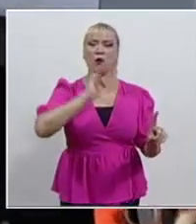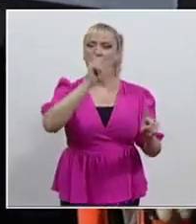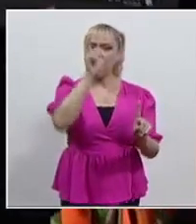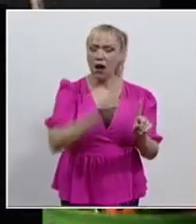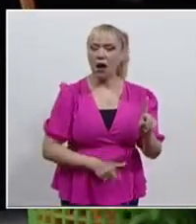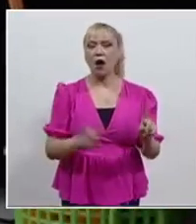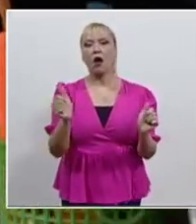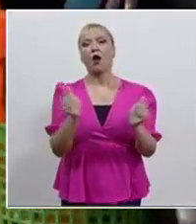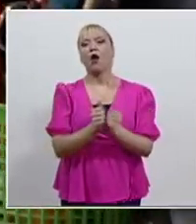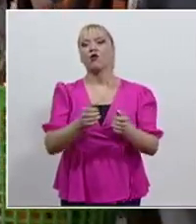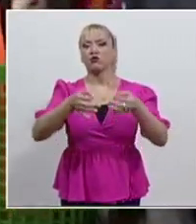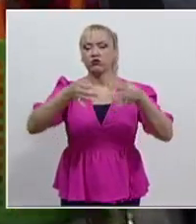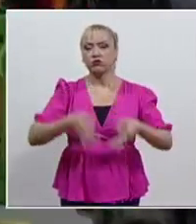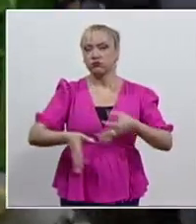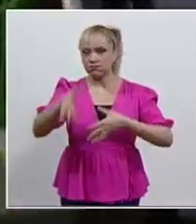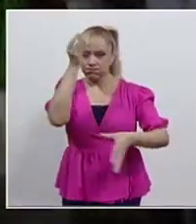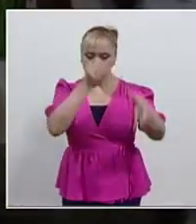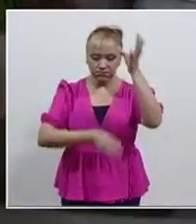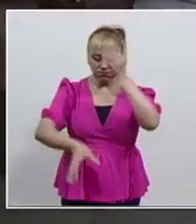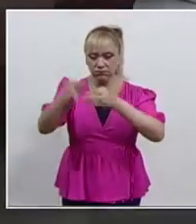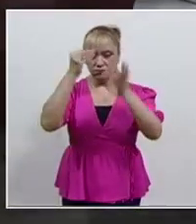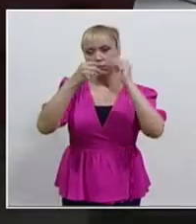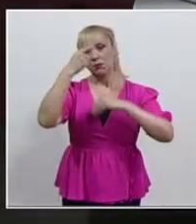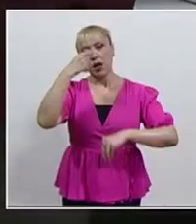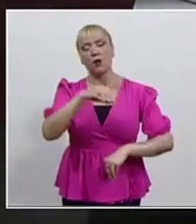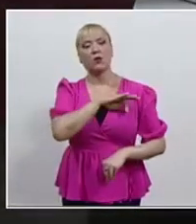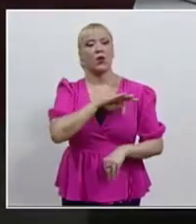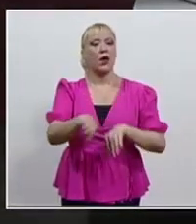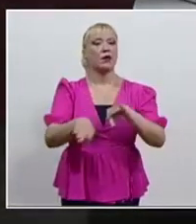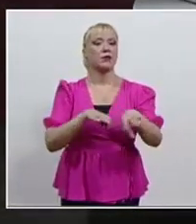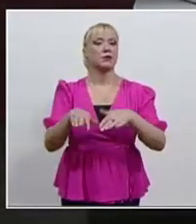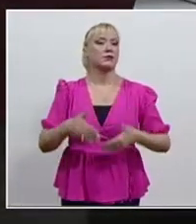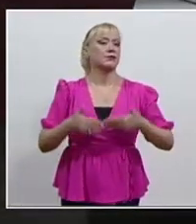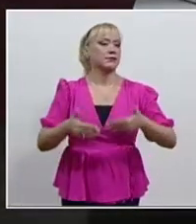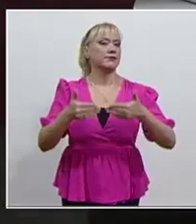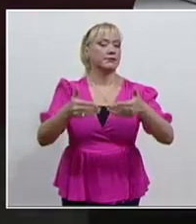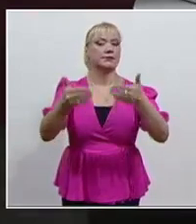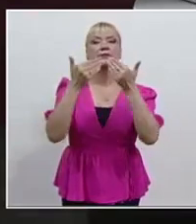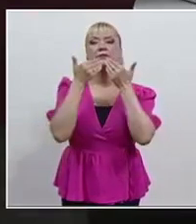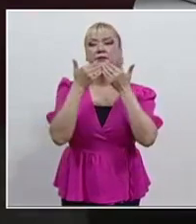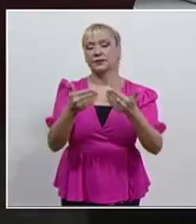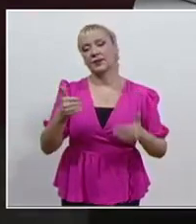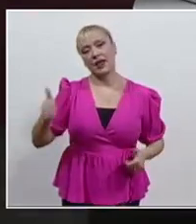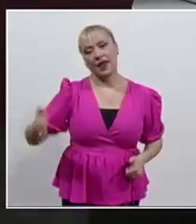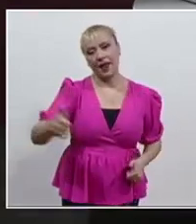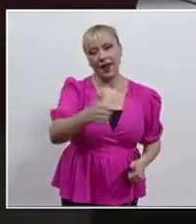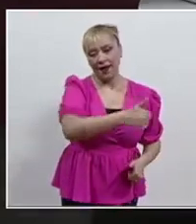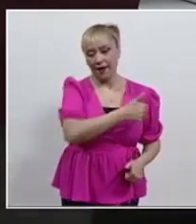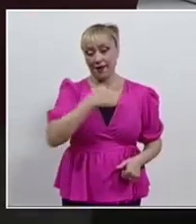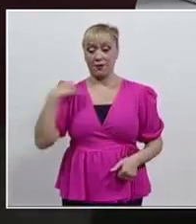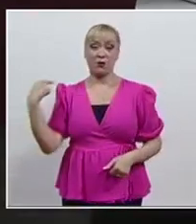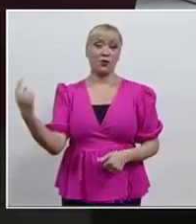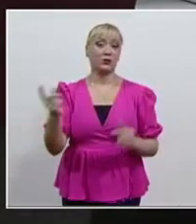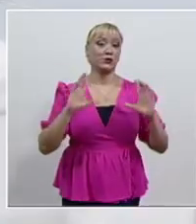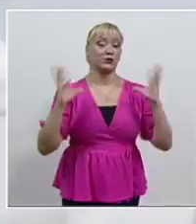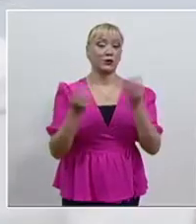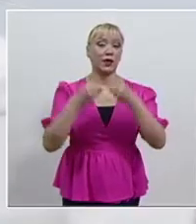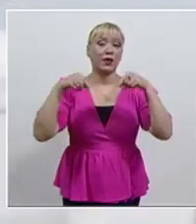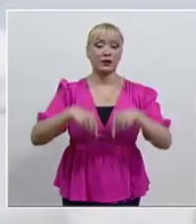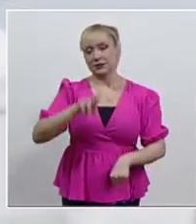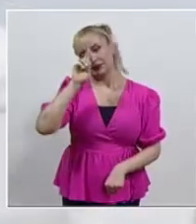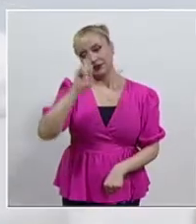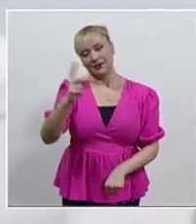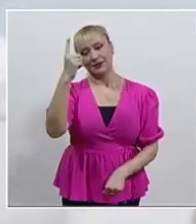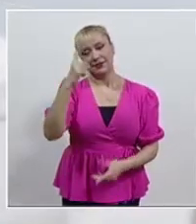una base sólida de conocimientos que les permita desempeñarse en el ejercicio de sus funciones con estricto apego a los derechos